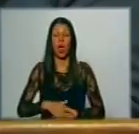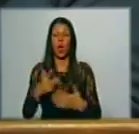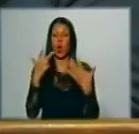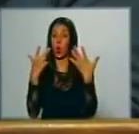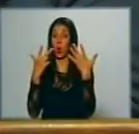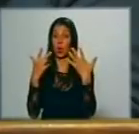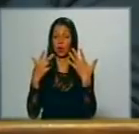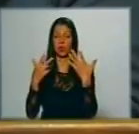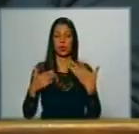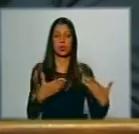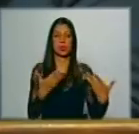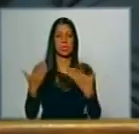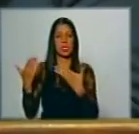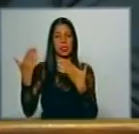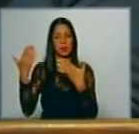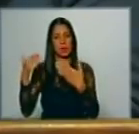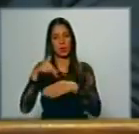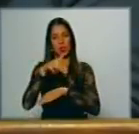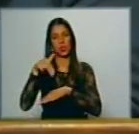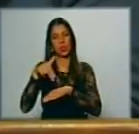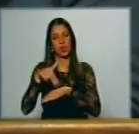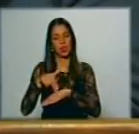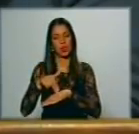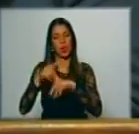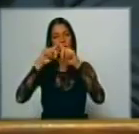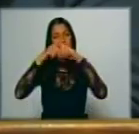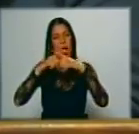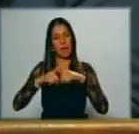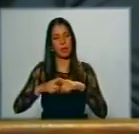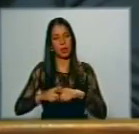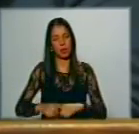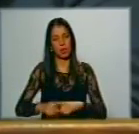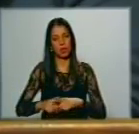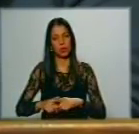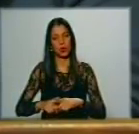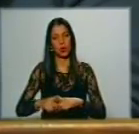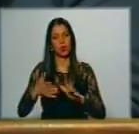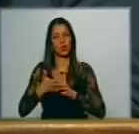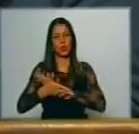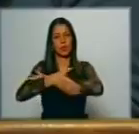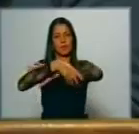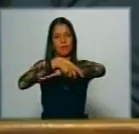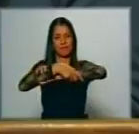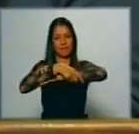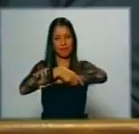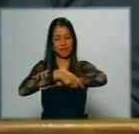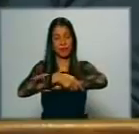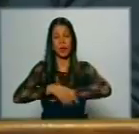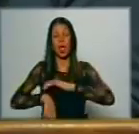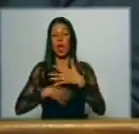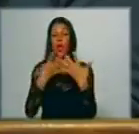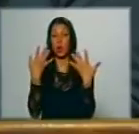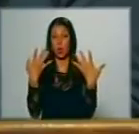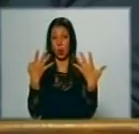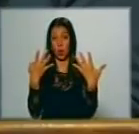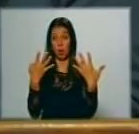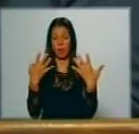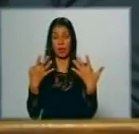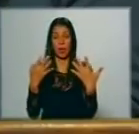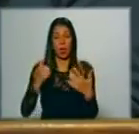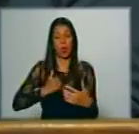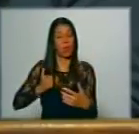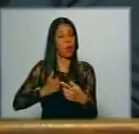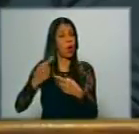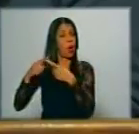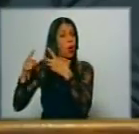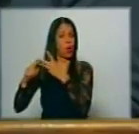Servicio Nacional Integrado de Administración Aduanera y Tributaria. 9. Cualquier otro